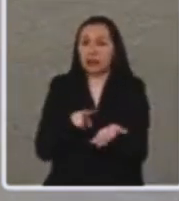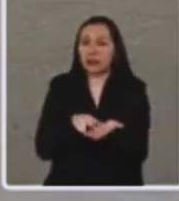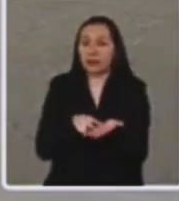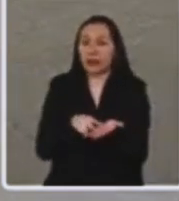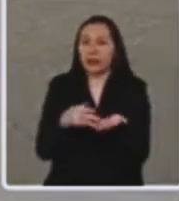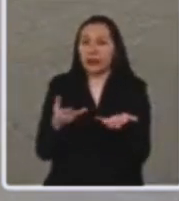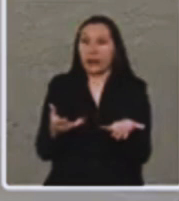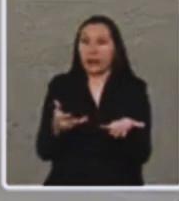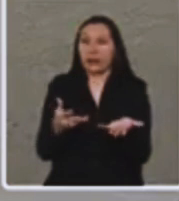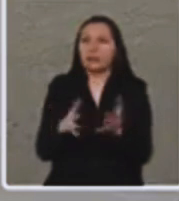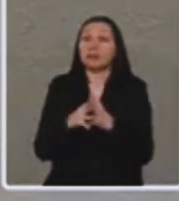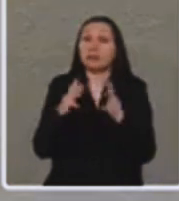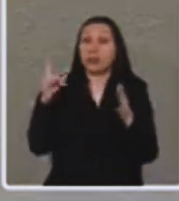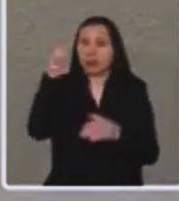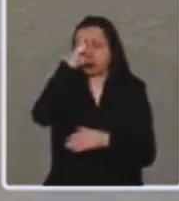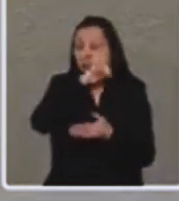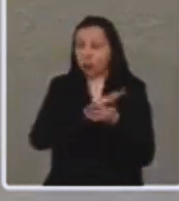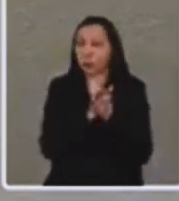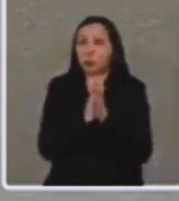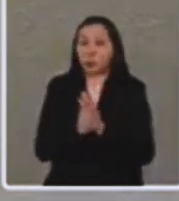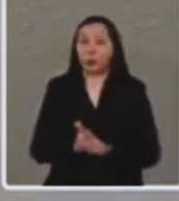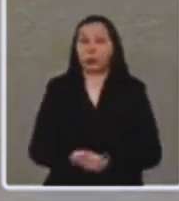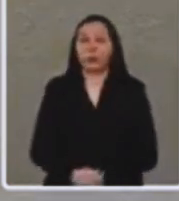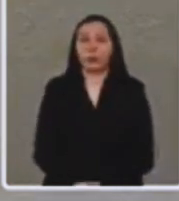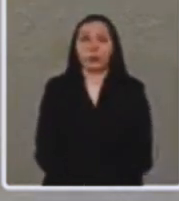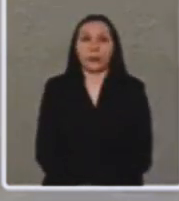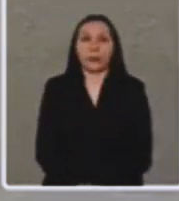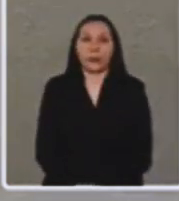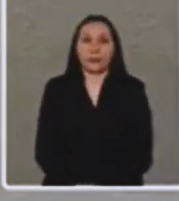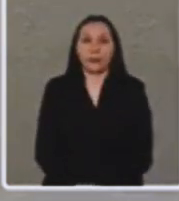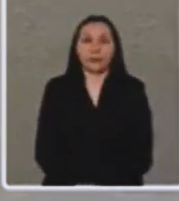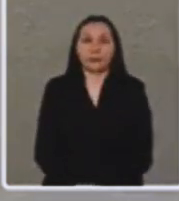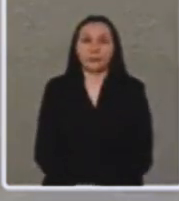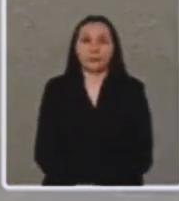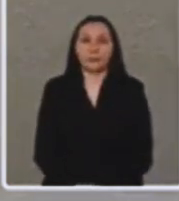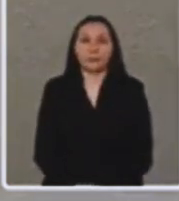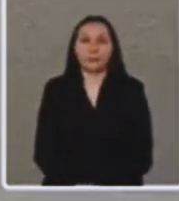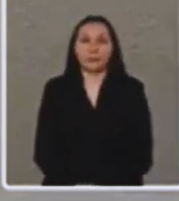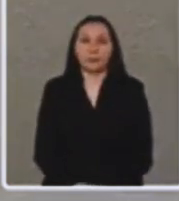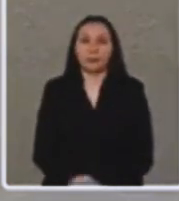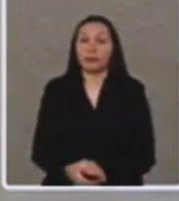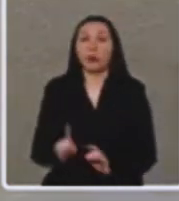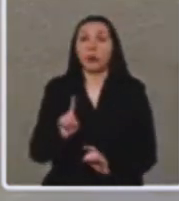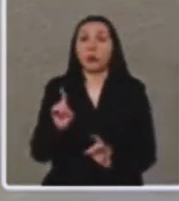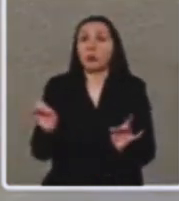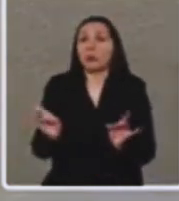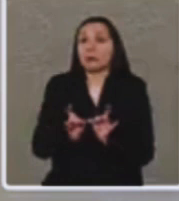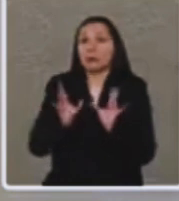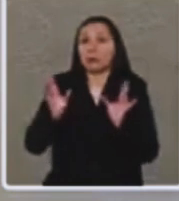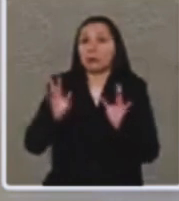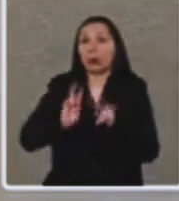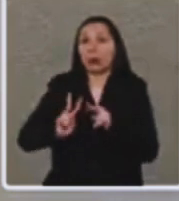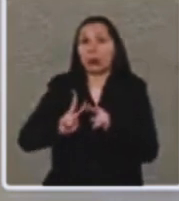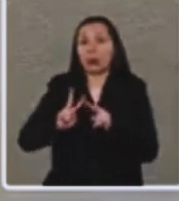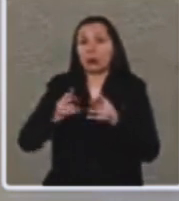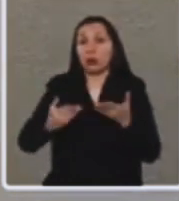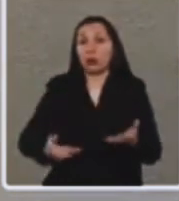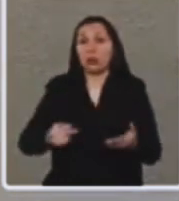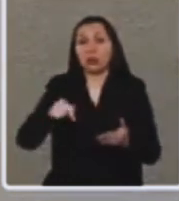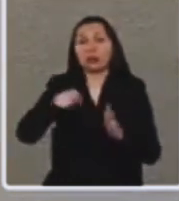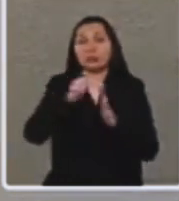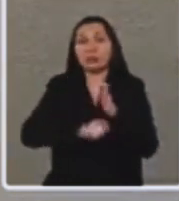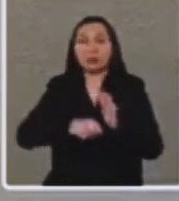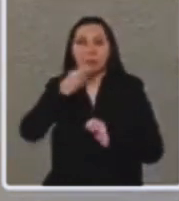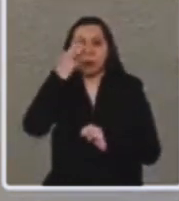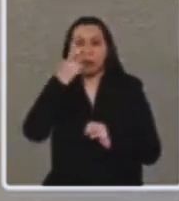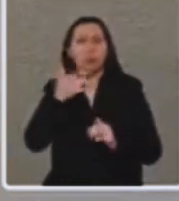que sería todo mucho más difícil. Y no es casualidad que hagamos esto también en noviembre,